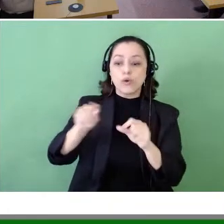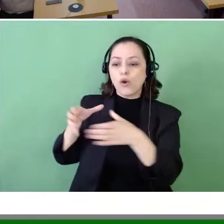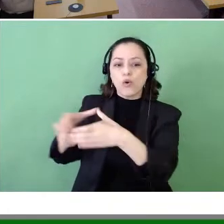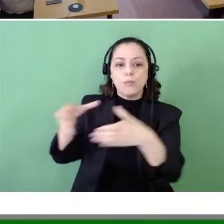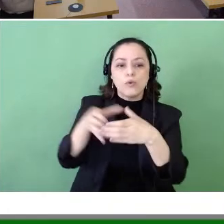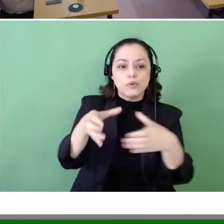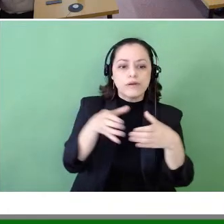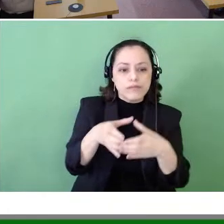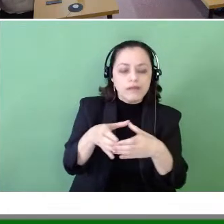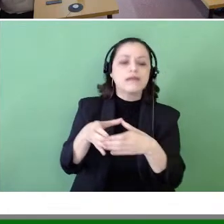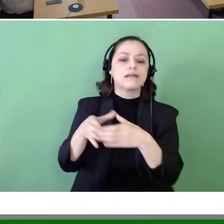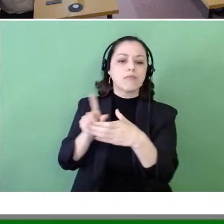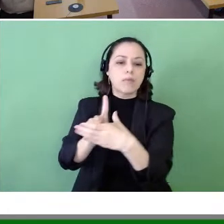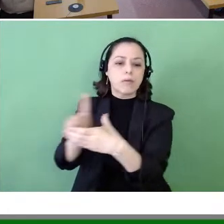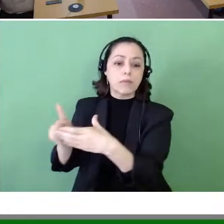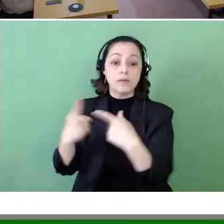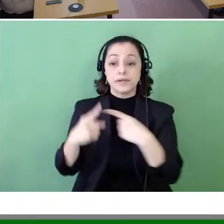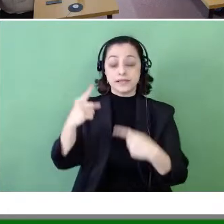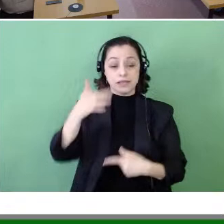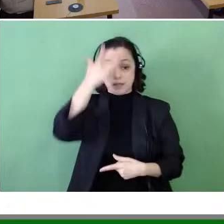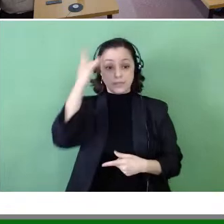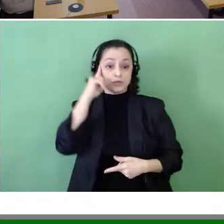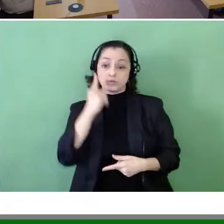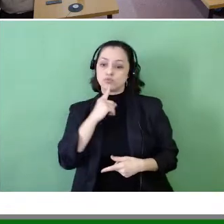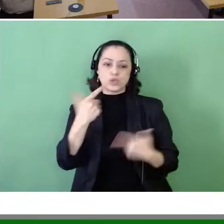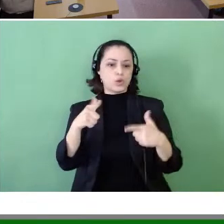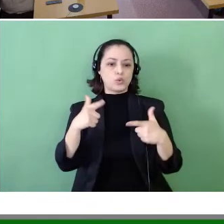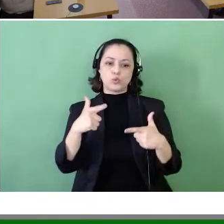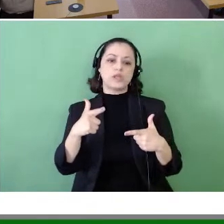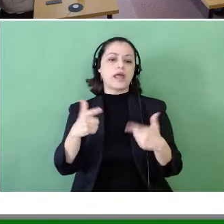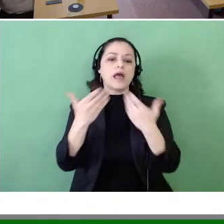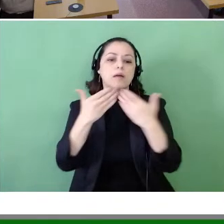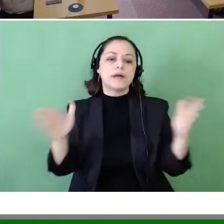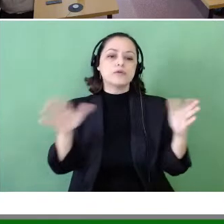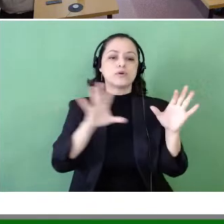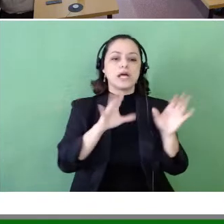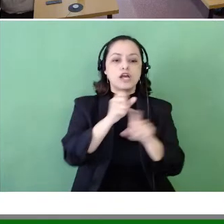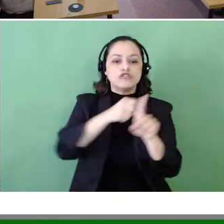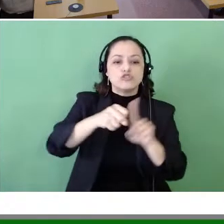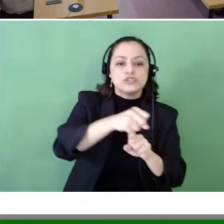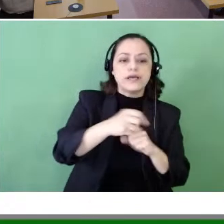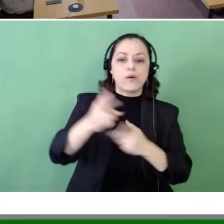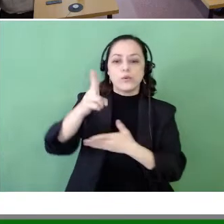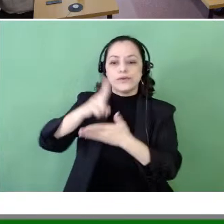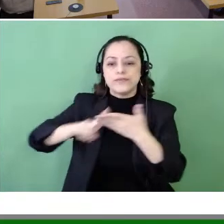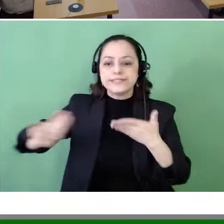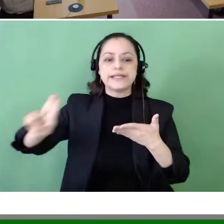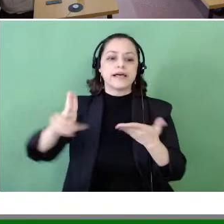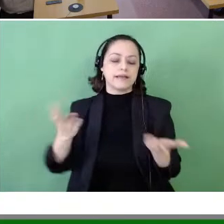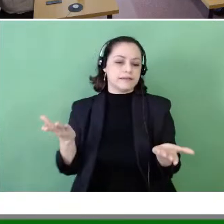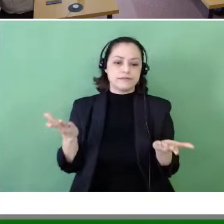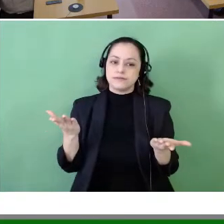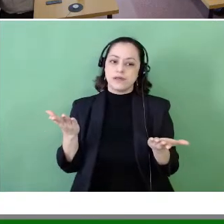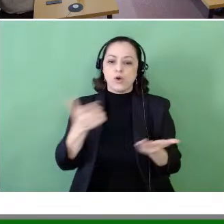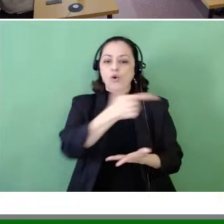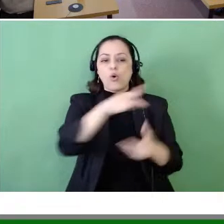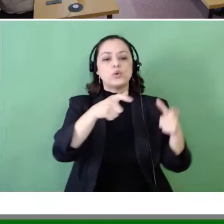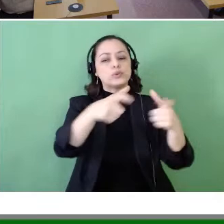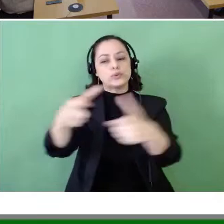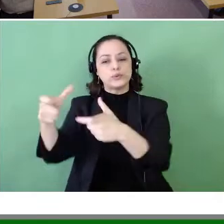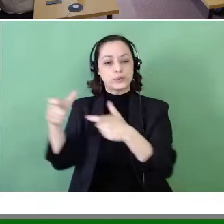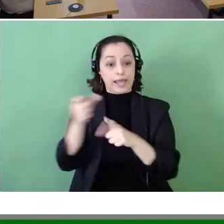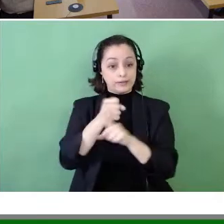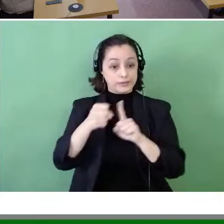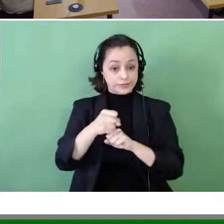porque las personas sordas no tenían espacio en contextos sociales, como universidades y otros espacios. Entonces,